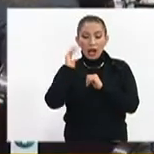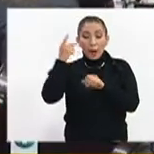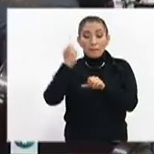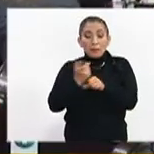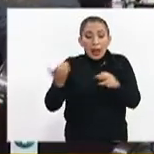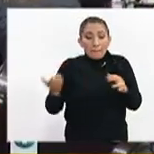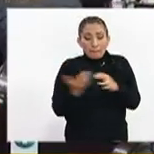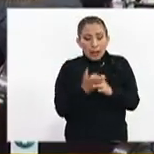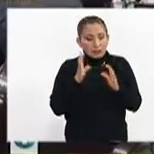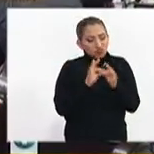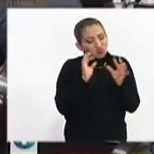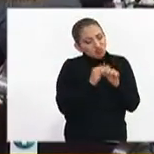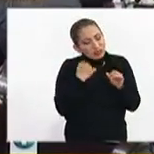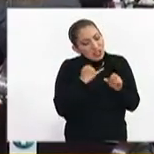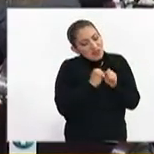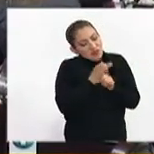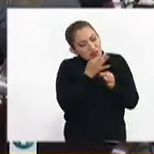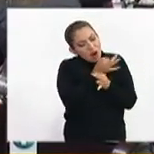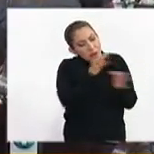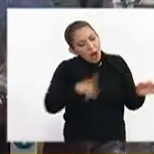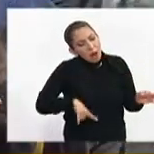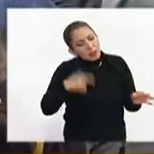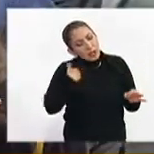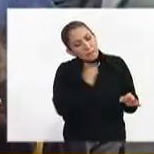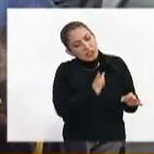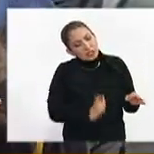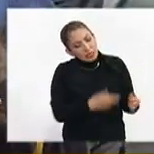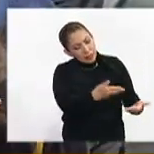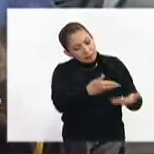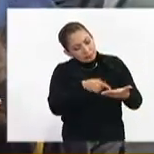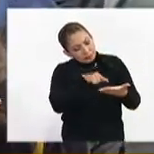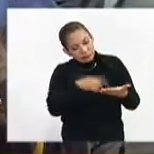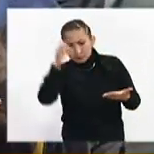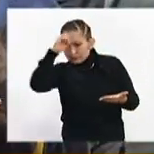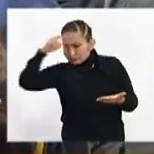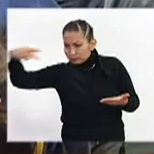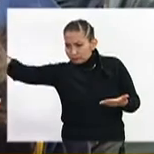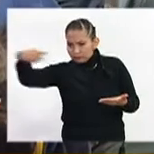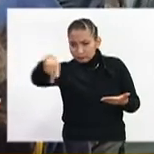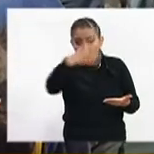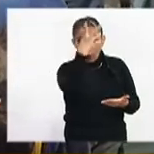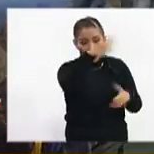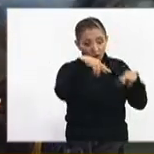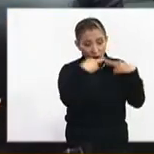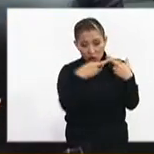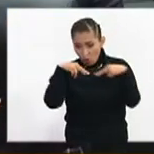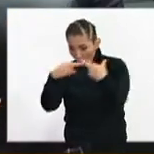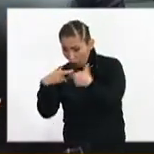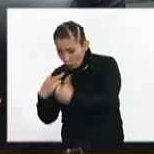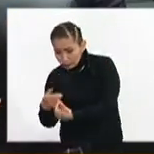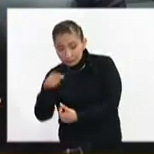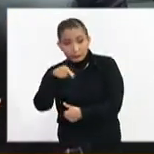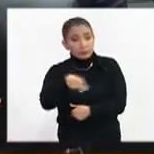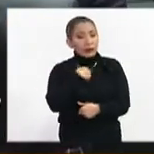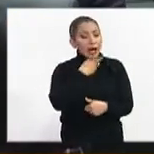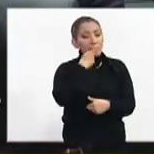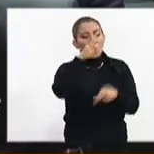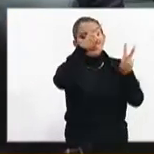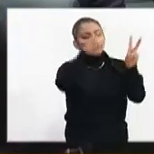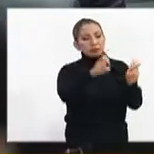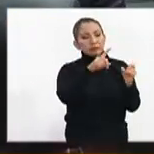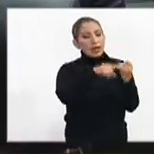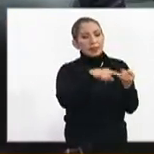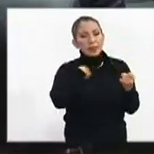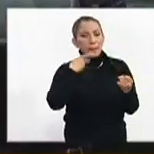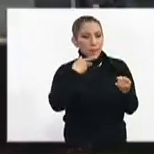primera parte de la glosa del informe de gobierno, tras haber presentado su posicionamiento en 4 sesiones ordinarias, en las que se abordaron